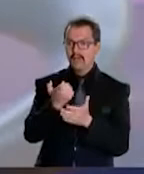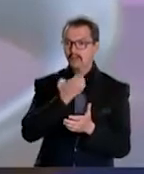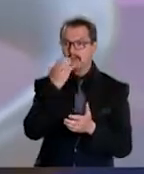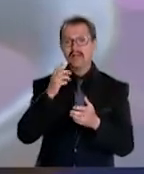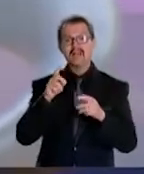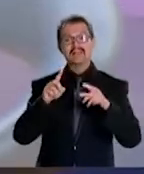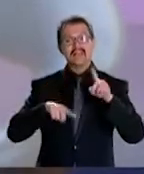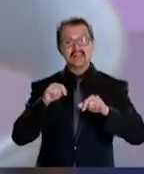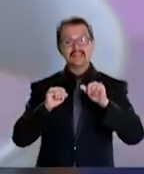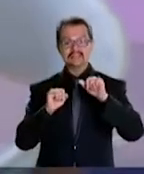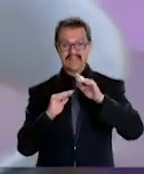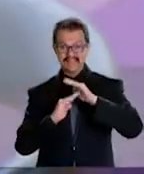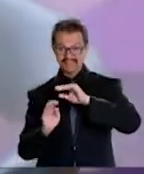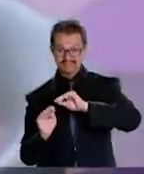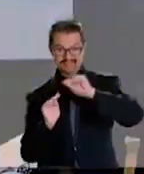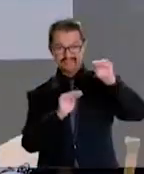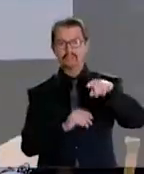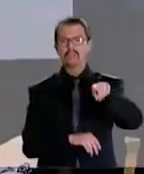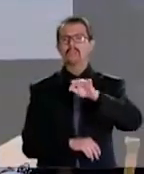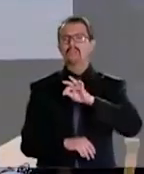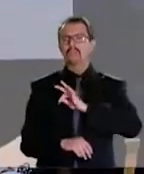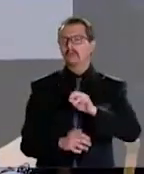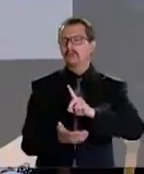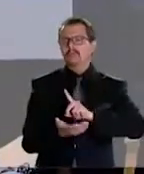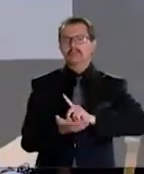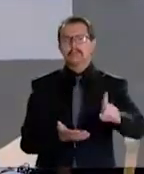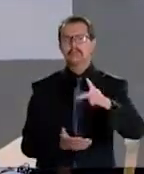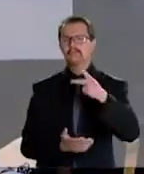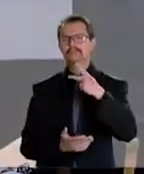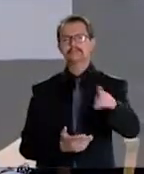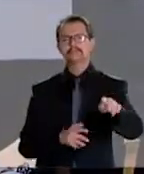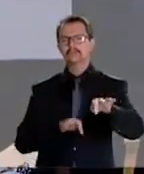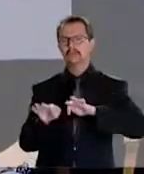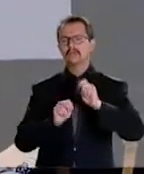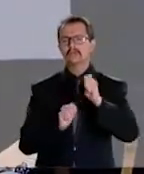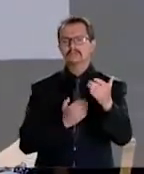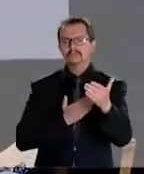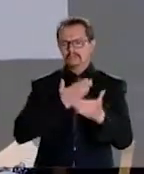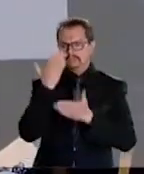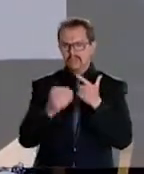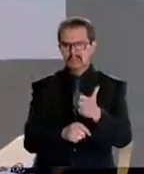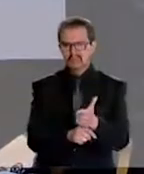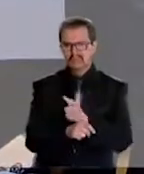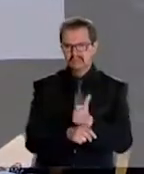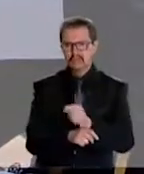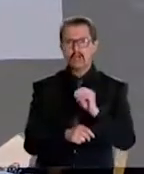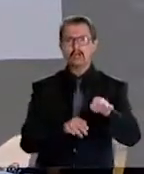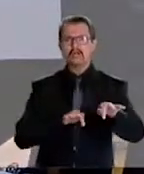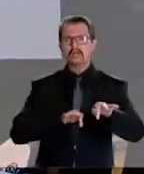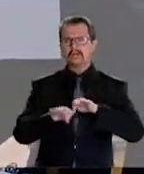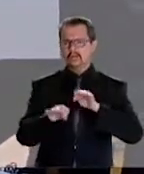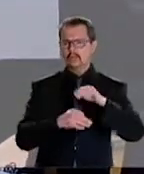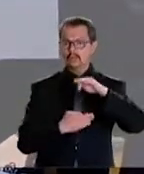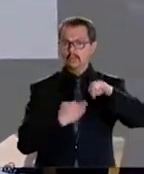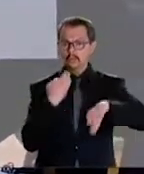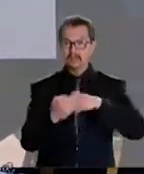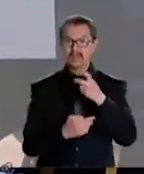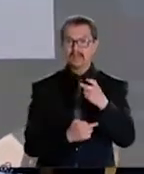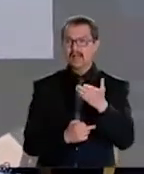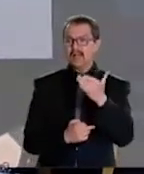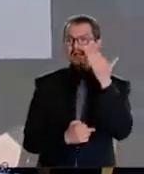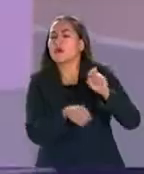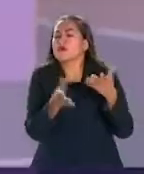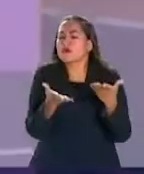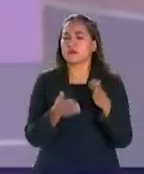trabajo, que termine la preparatoria, no busque irse a la frontera norte. Asimismo, se comprometió a trabajar para que los migrantes tengan